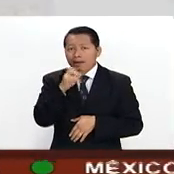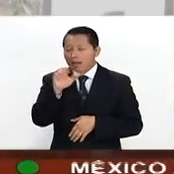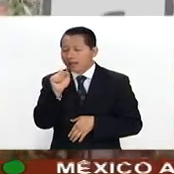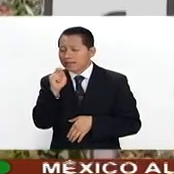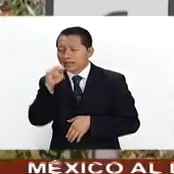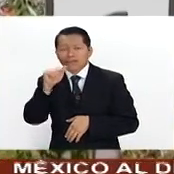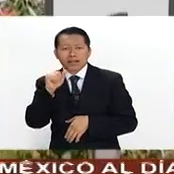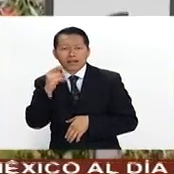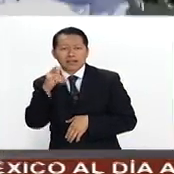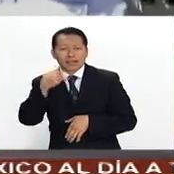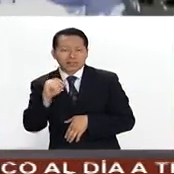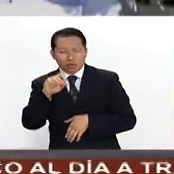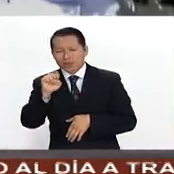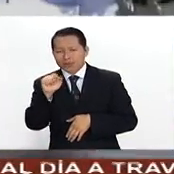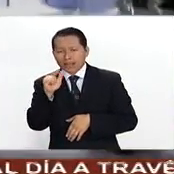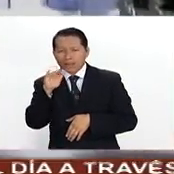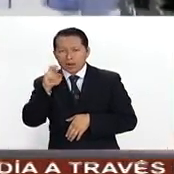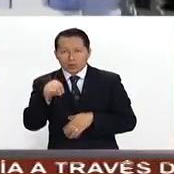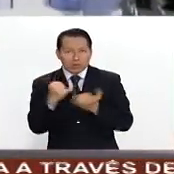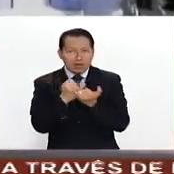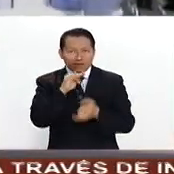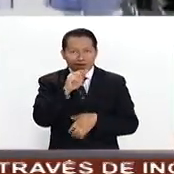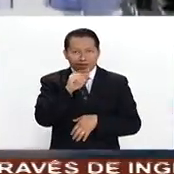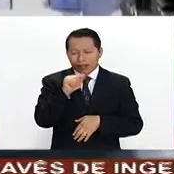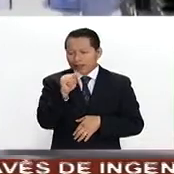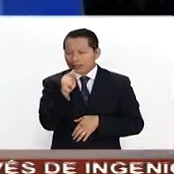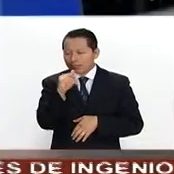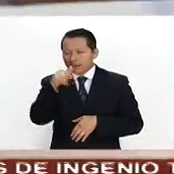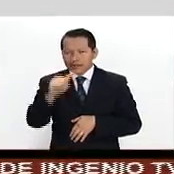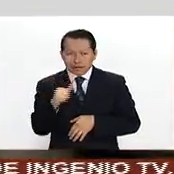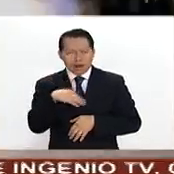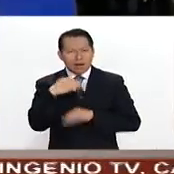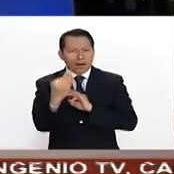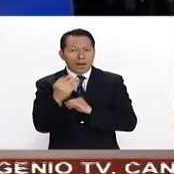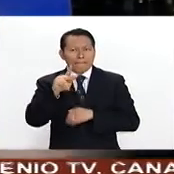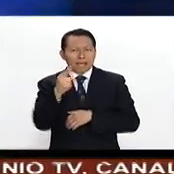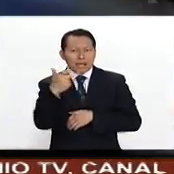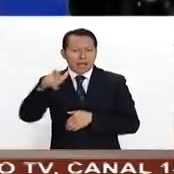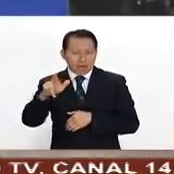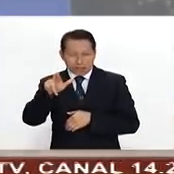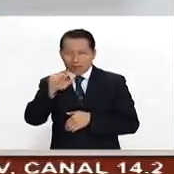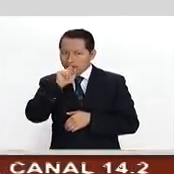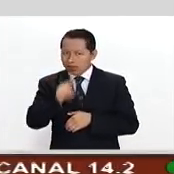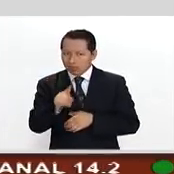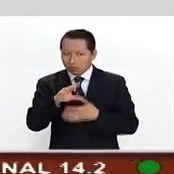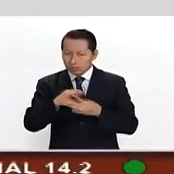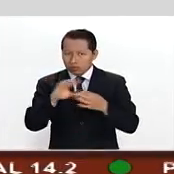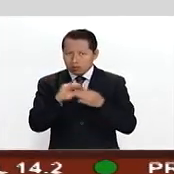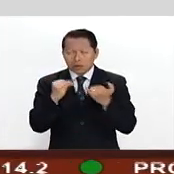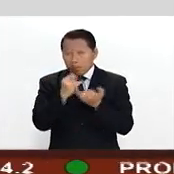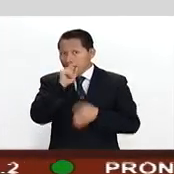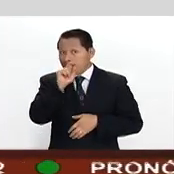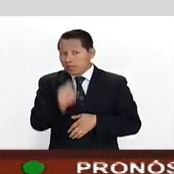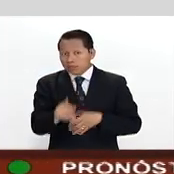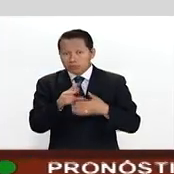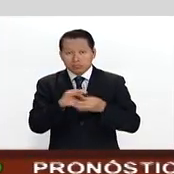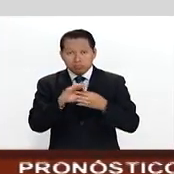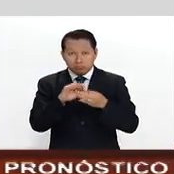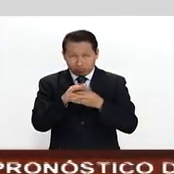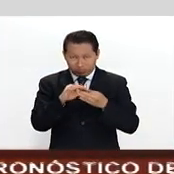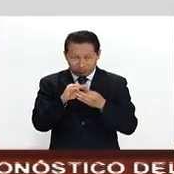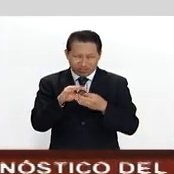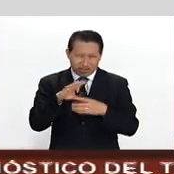Esteban Crescencio Salmerón y Fabián España Moya ante la Procuraduría General de la República. Al mismo tiempo, los presuntos